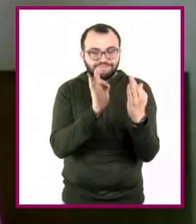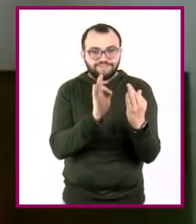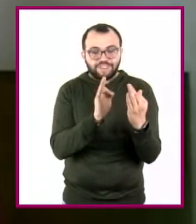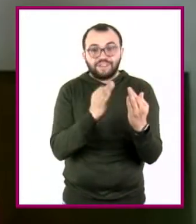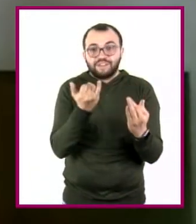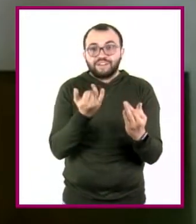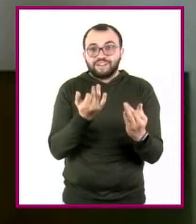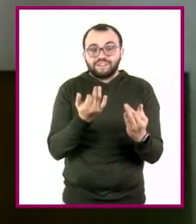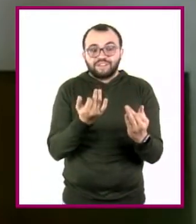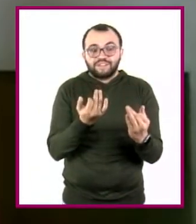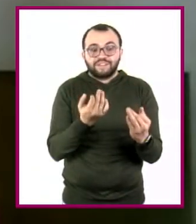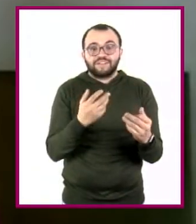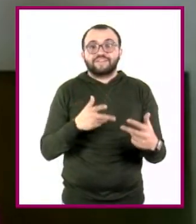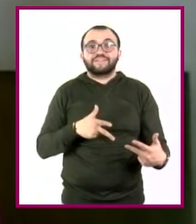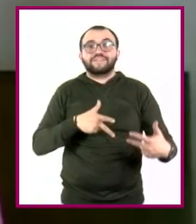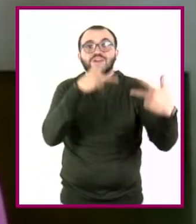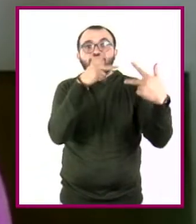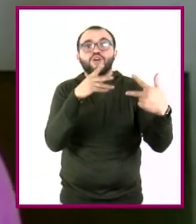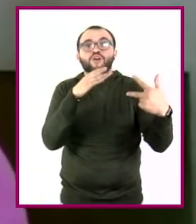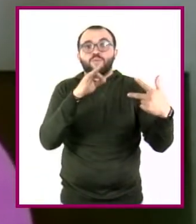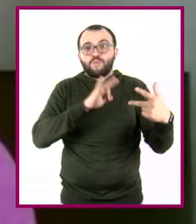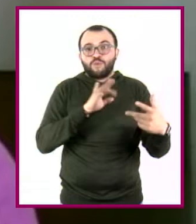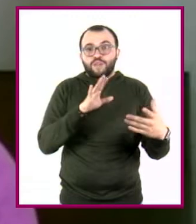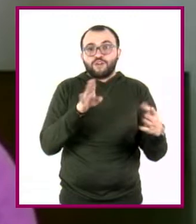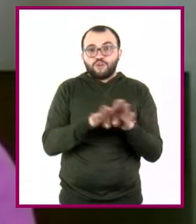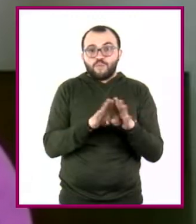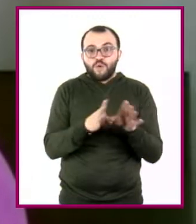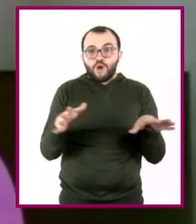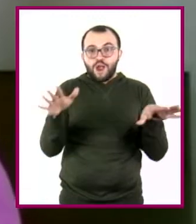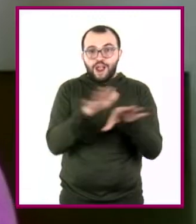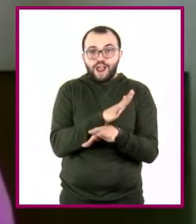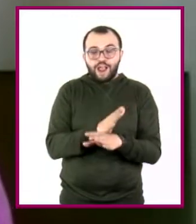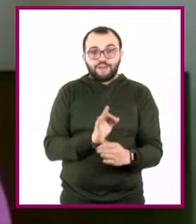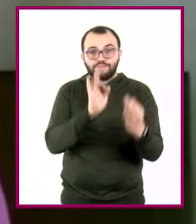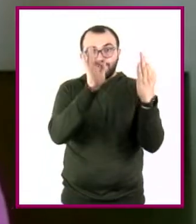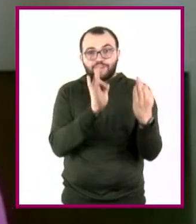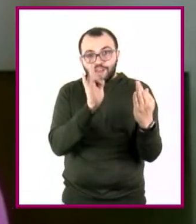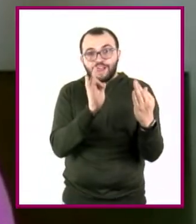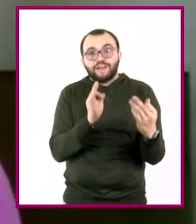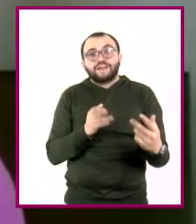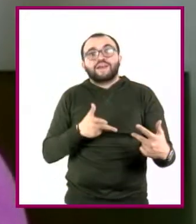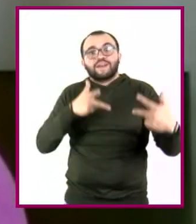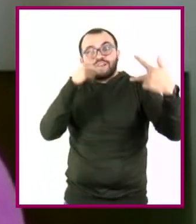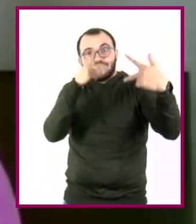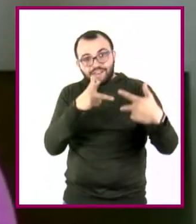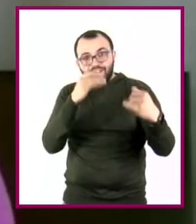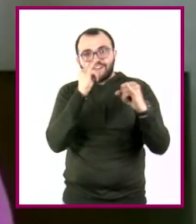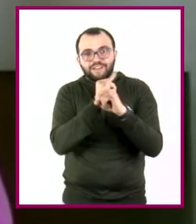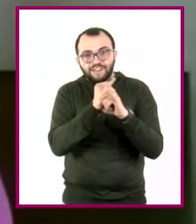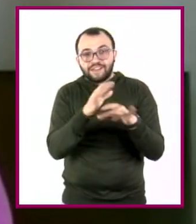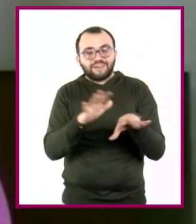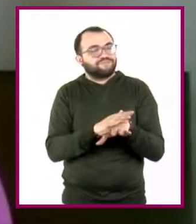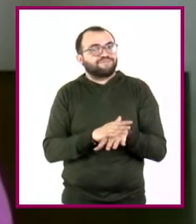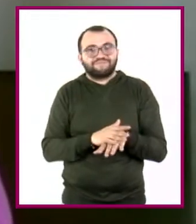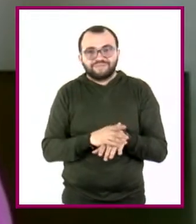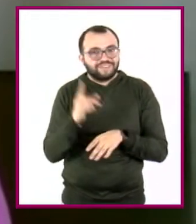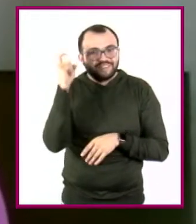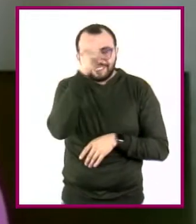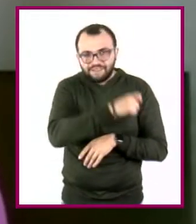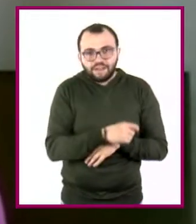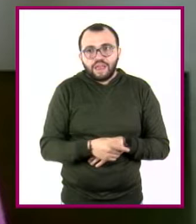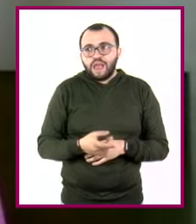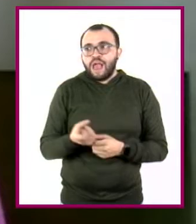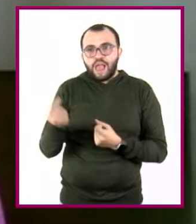imposibilidad de que la educación en línea pueda suplir a la educación presencial. O sea, en algún momento se vislumbró que la educación en línea era un